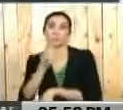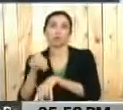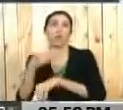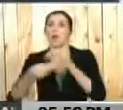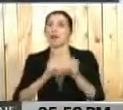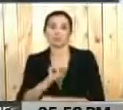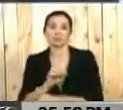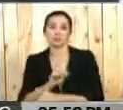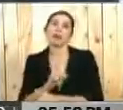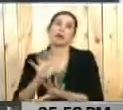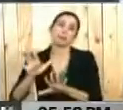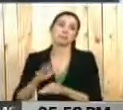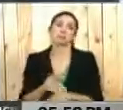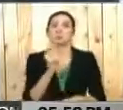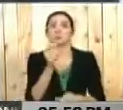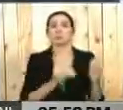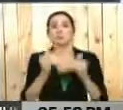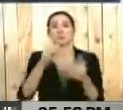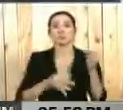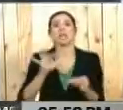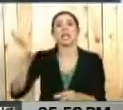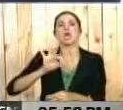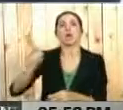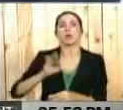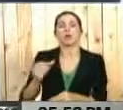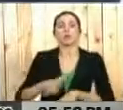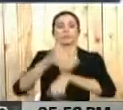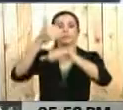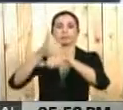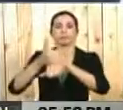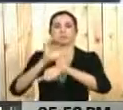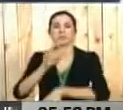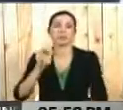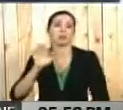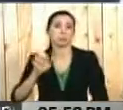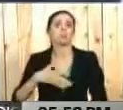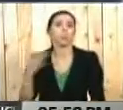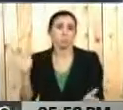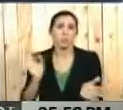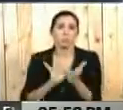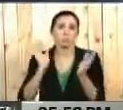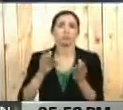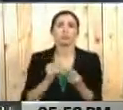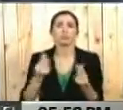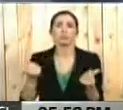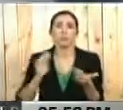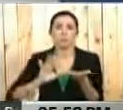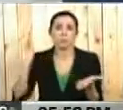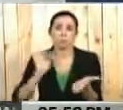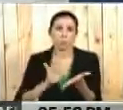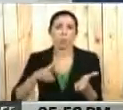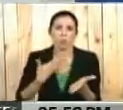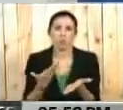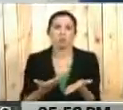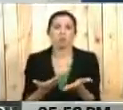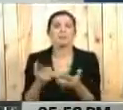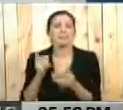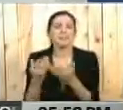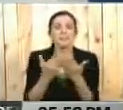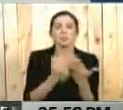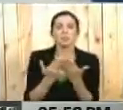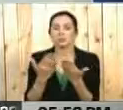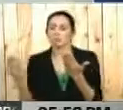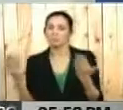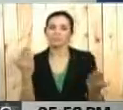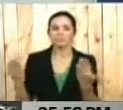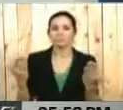que esa es una vía expedita para resolver el tema. Y, por supuesto, habrá que estudiar de todas formas en paralelo